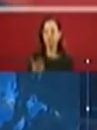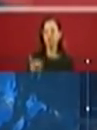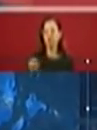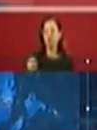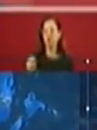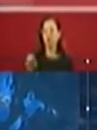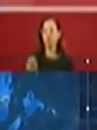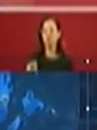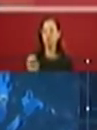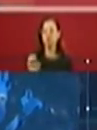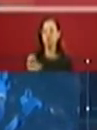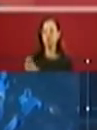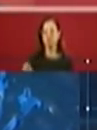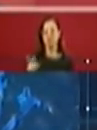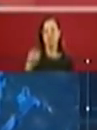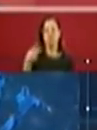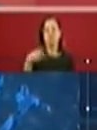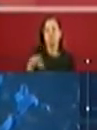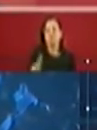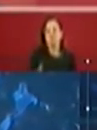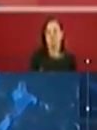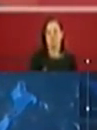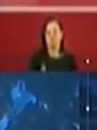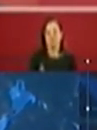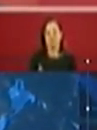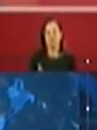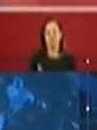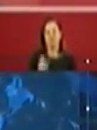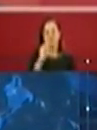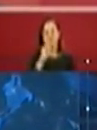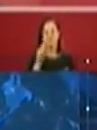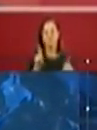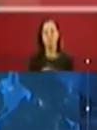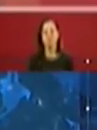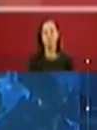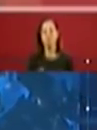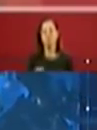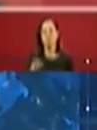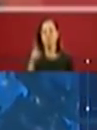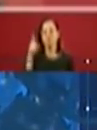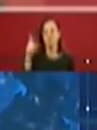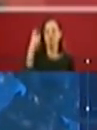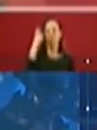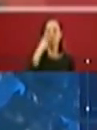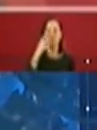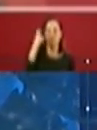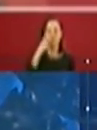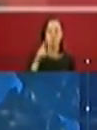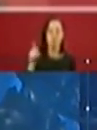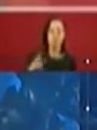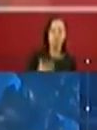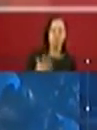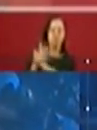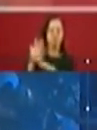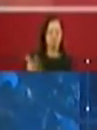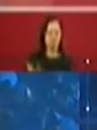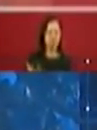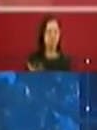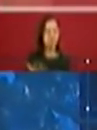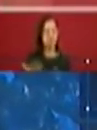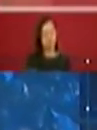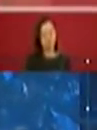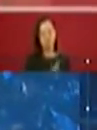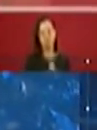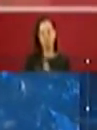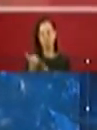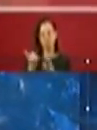de que se haga un examen el presidente, que fue, por cierto, me pareció muy similar a lo que le dijo el doctor de